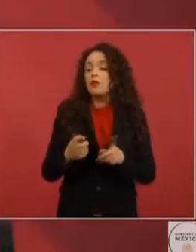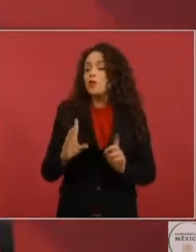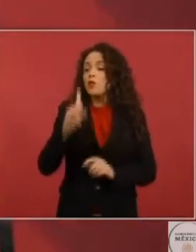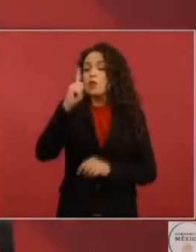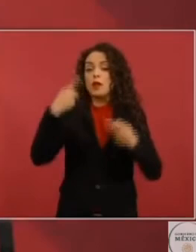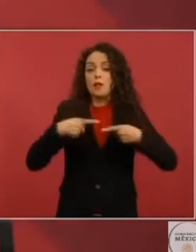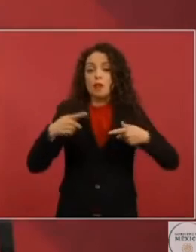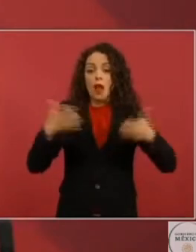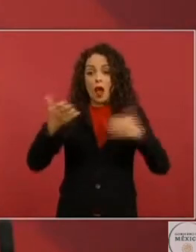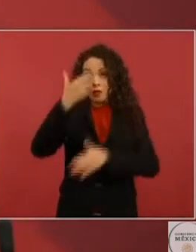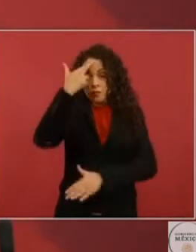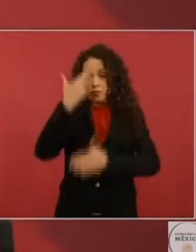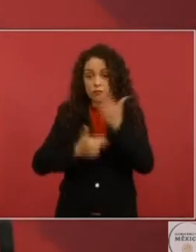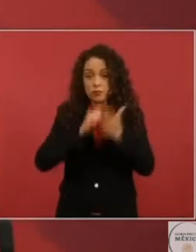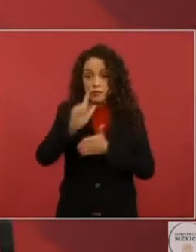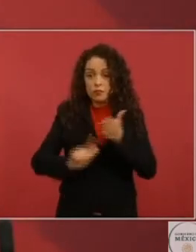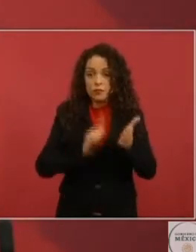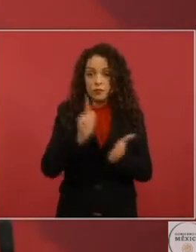castigado.